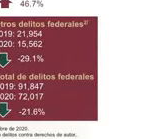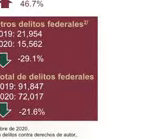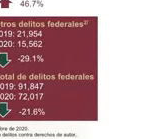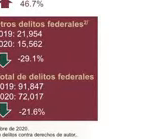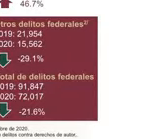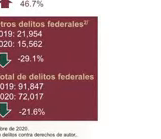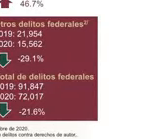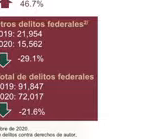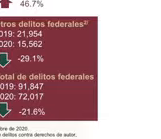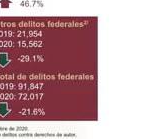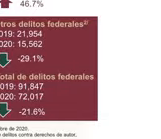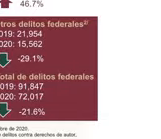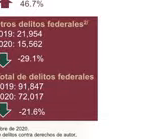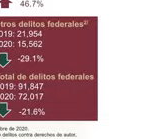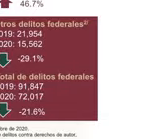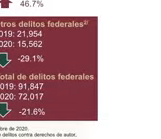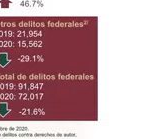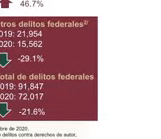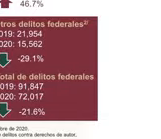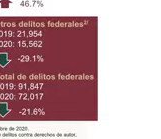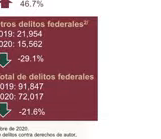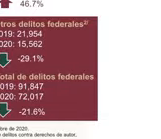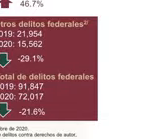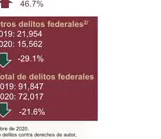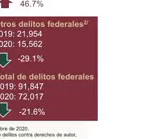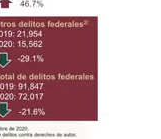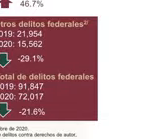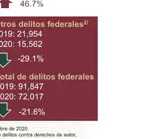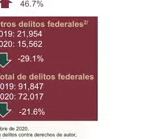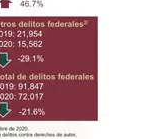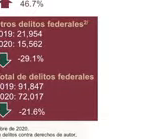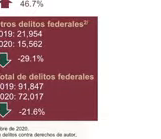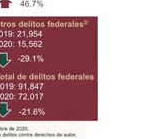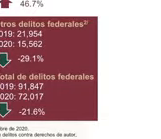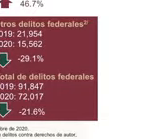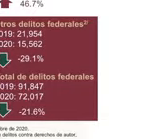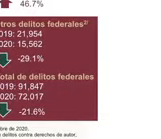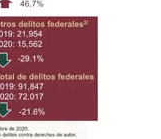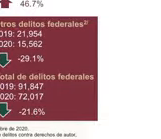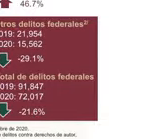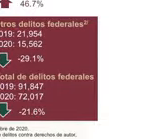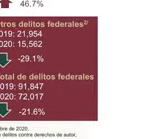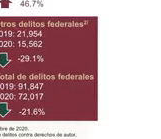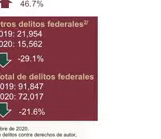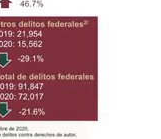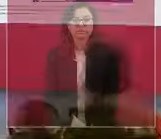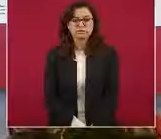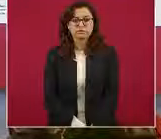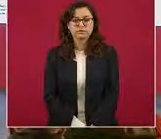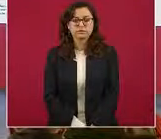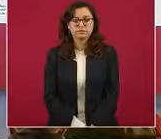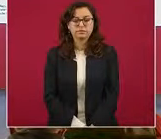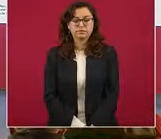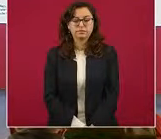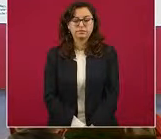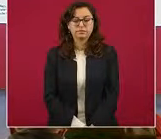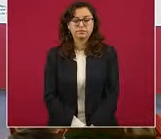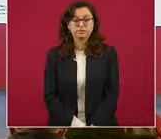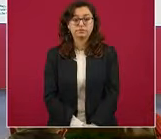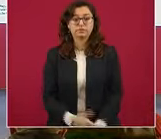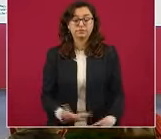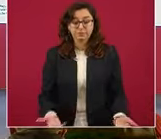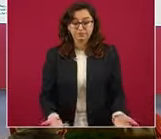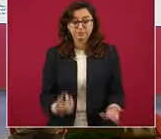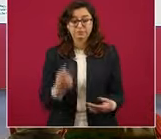pero aquí hay una salvedad. Esto, la propia Fiscalía General de la República, cuando advierte que en un hecho